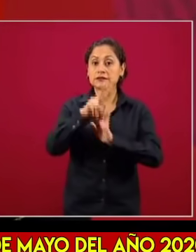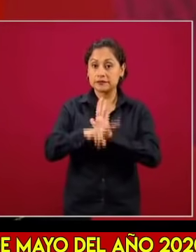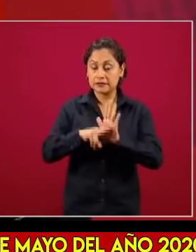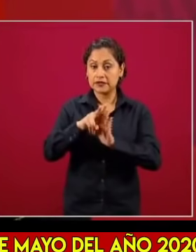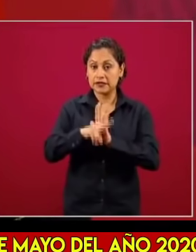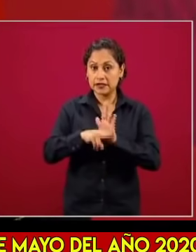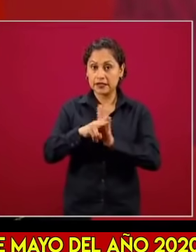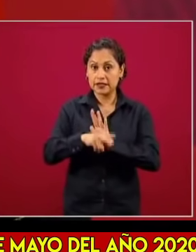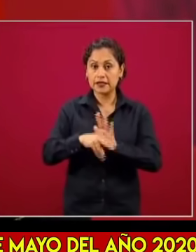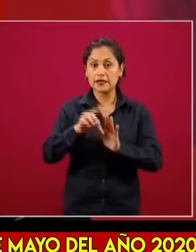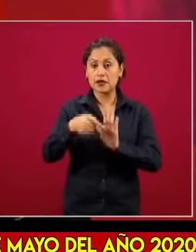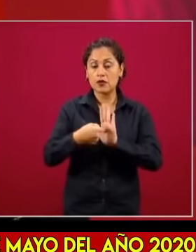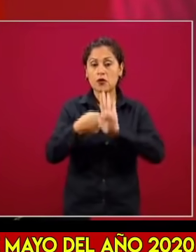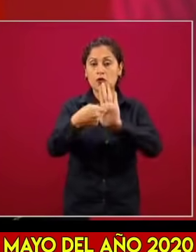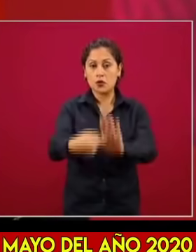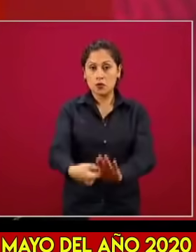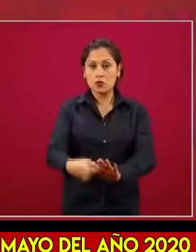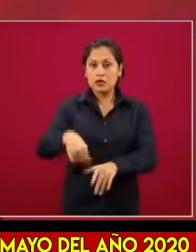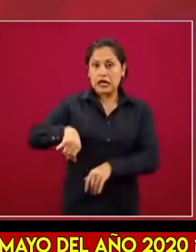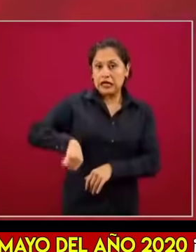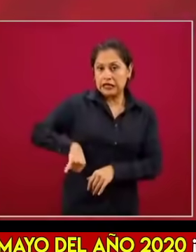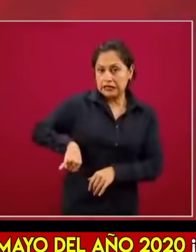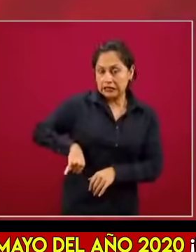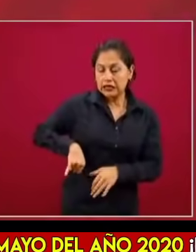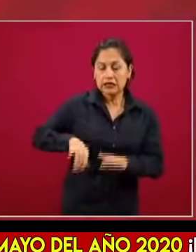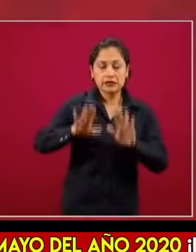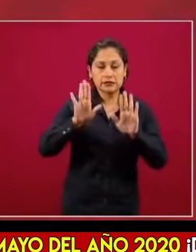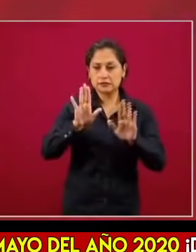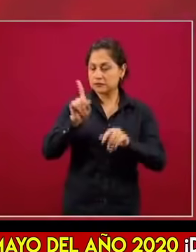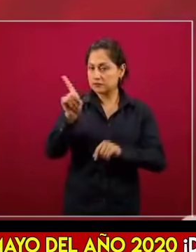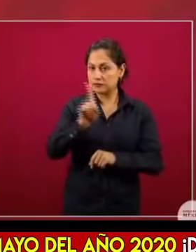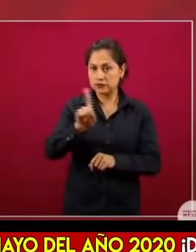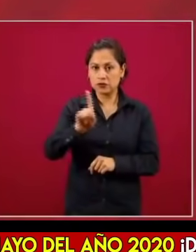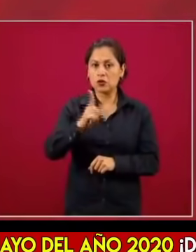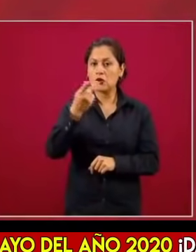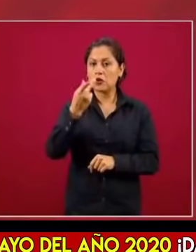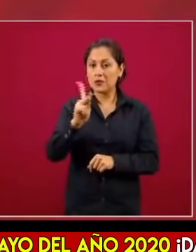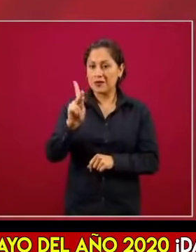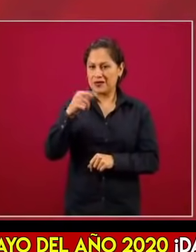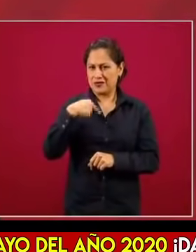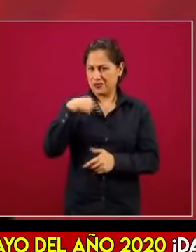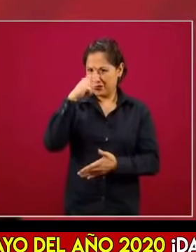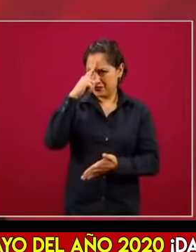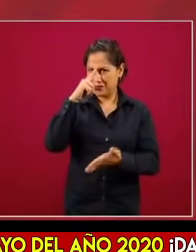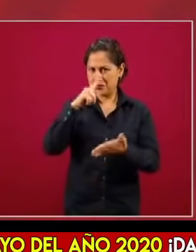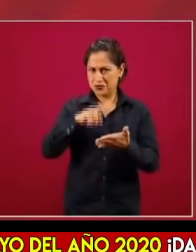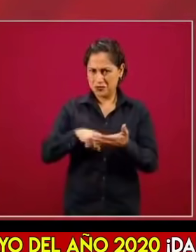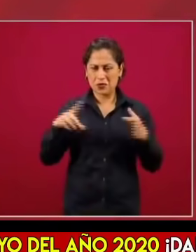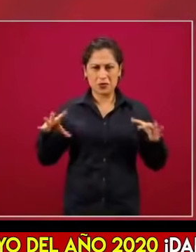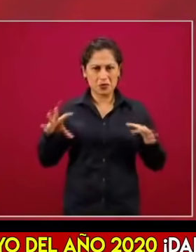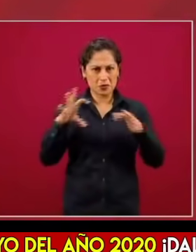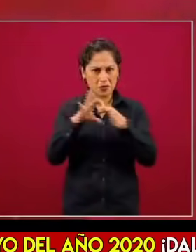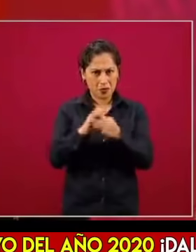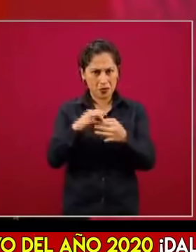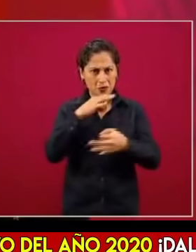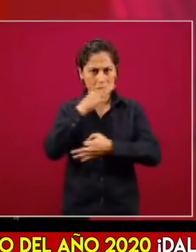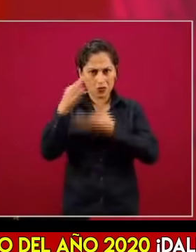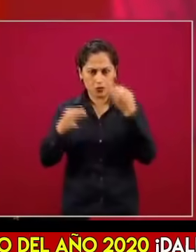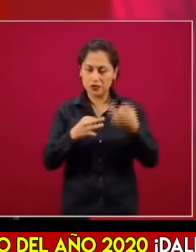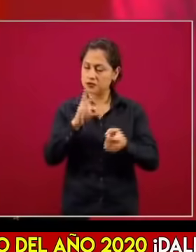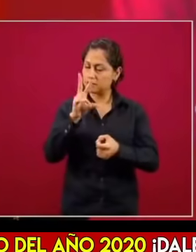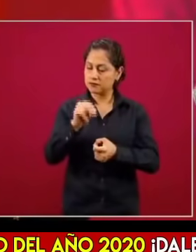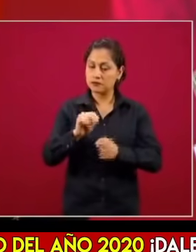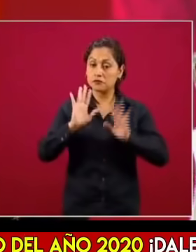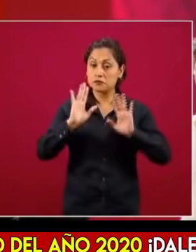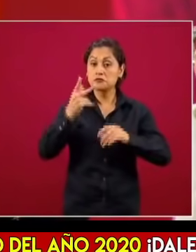es que lo que me llama la atención pero no creo que esté articulado con los medios es como hay un segmento de la población